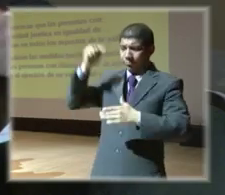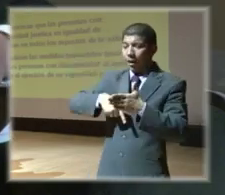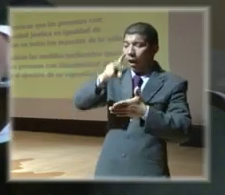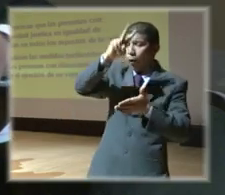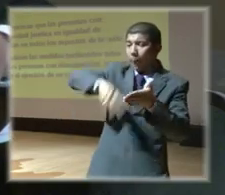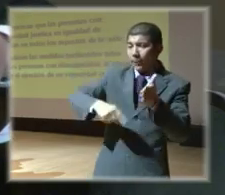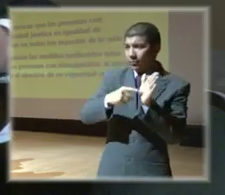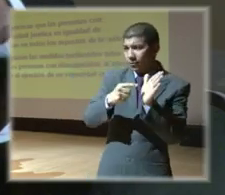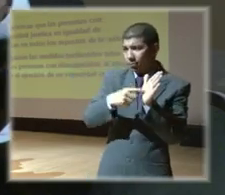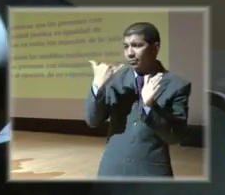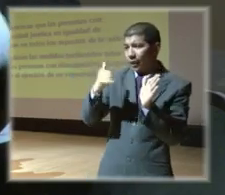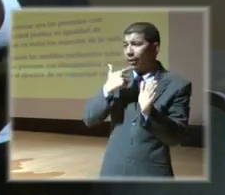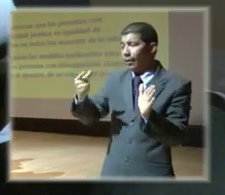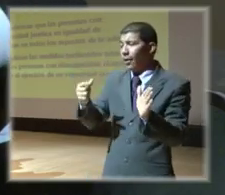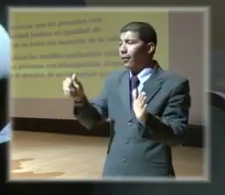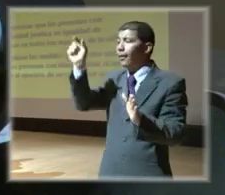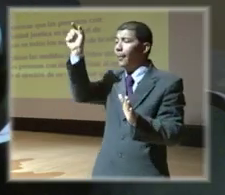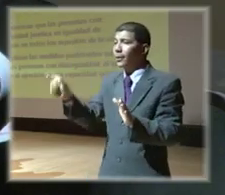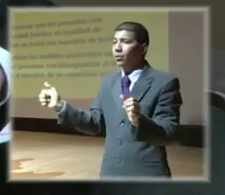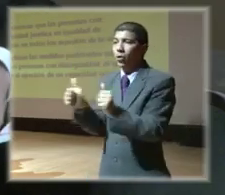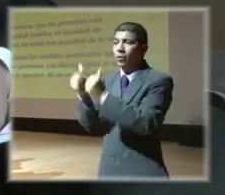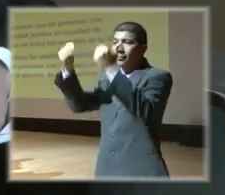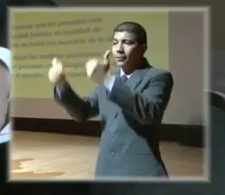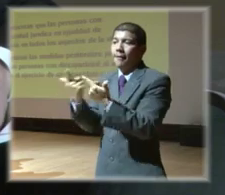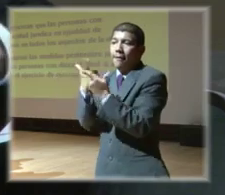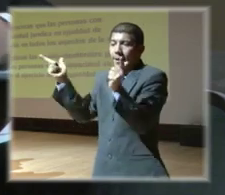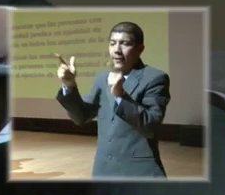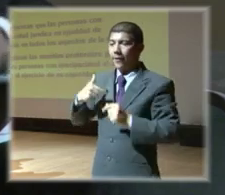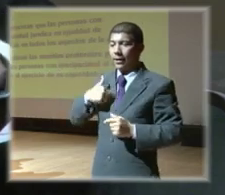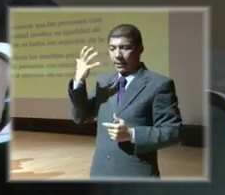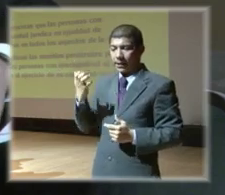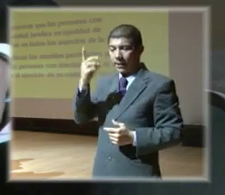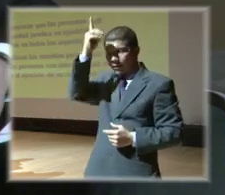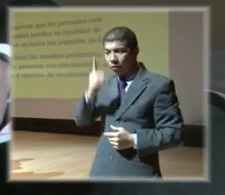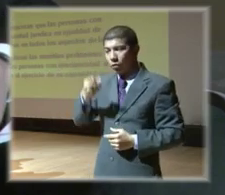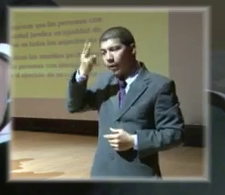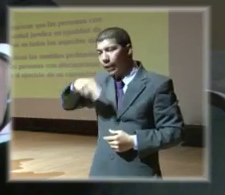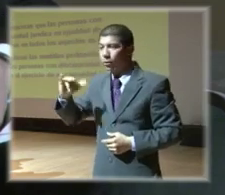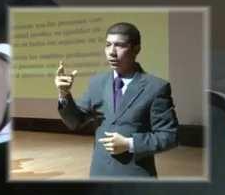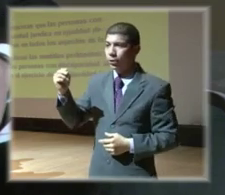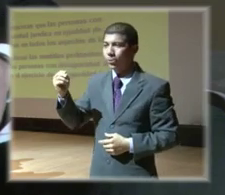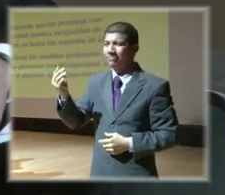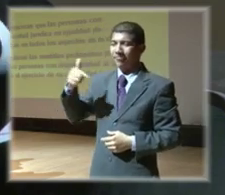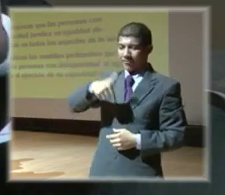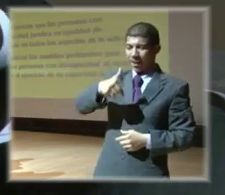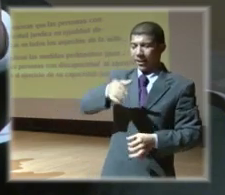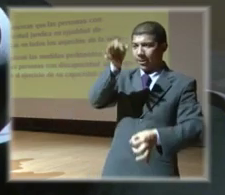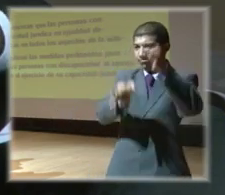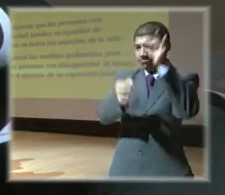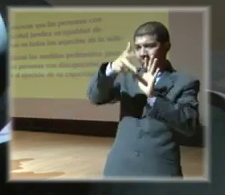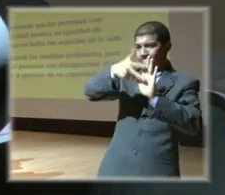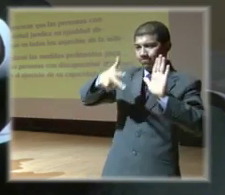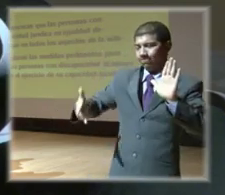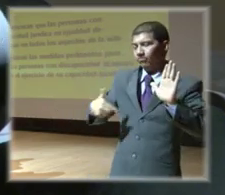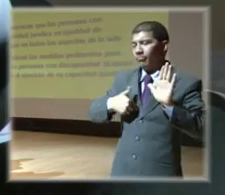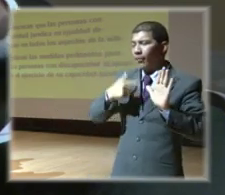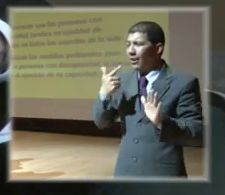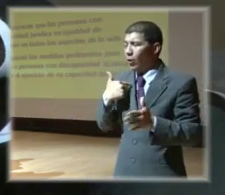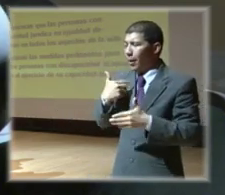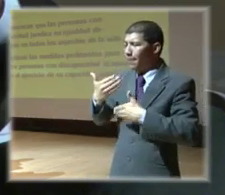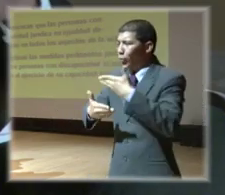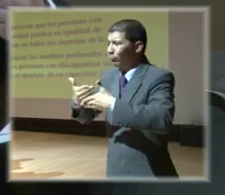Corte, una sentencia más reciente, la Corte dijo que no era posible adelantar el procedimiento simplemente por una cuestión formal, es